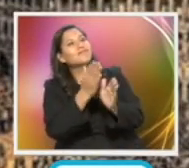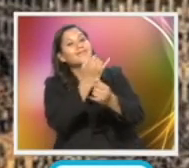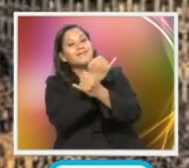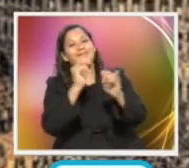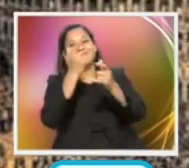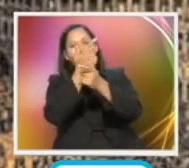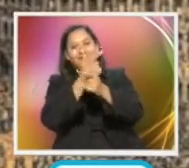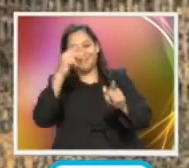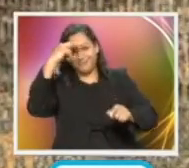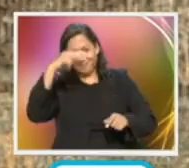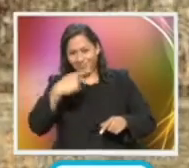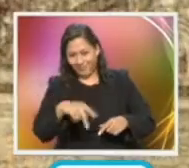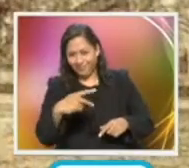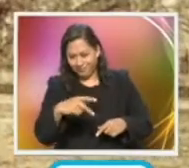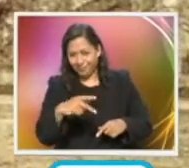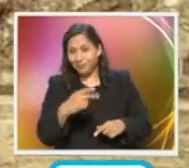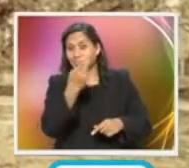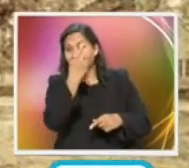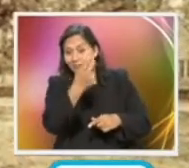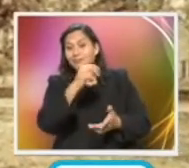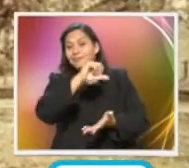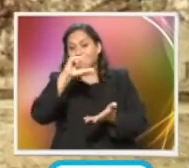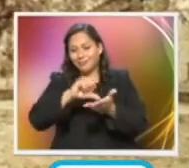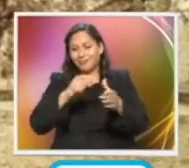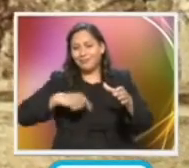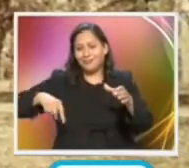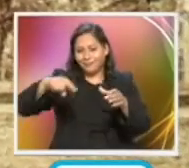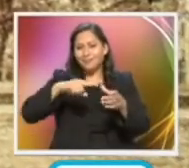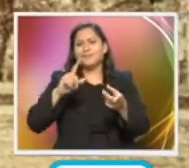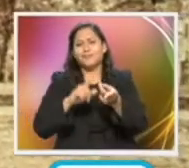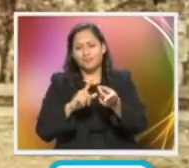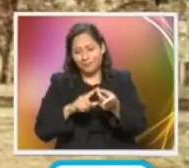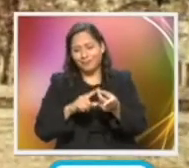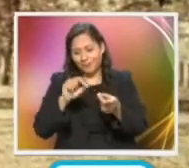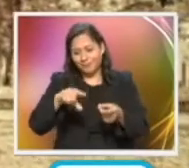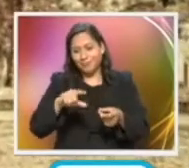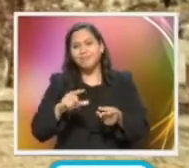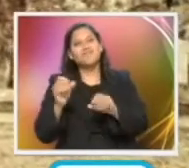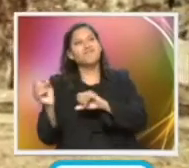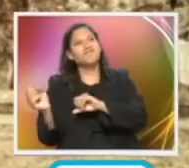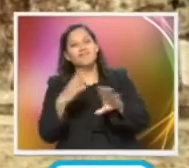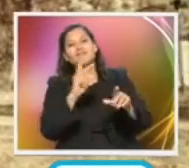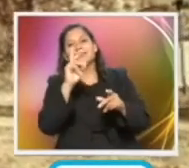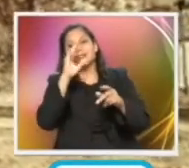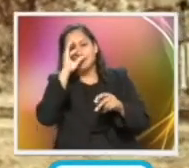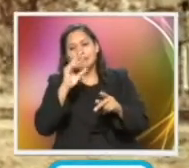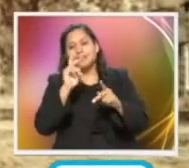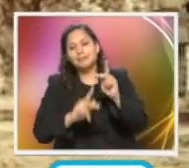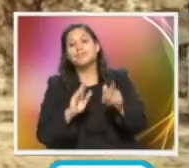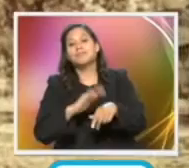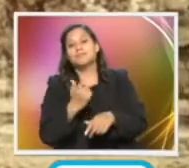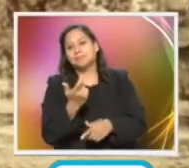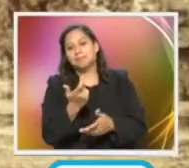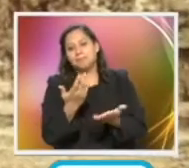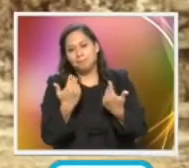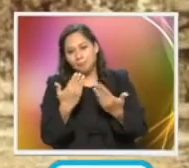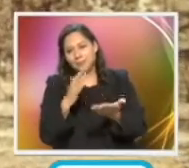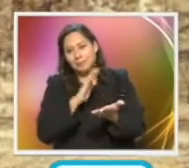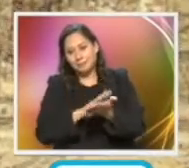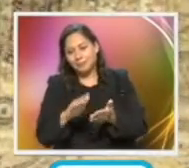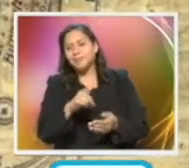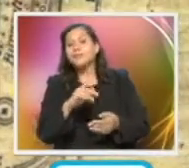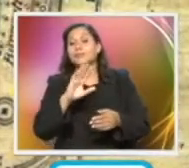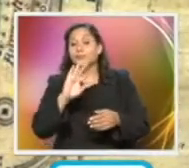independencia de México. En el centro de la ciudad, pero su construcción fue abandonada por un asunto de fondos. 43